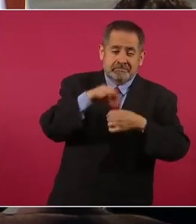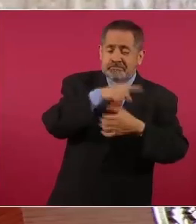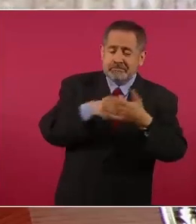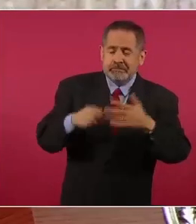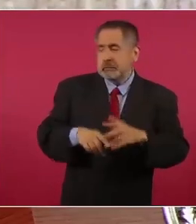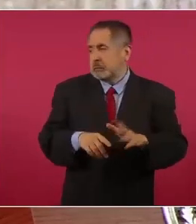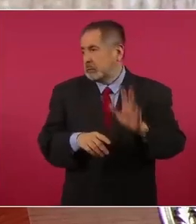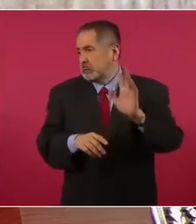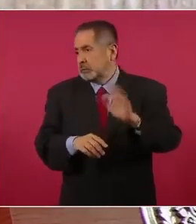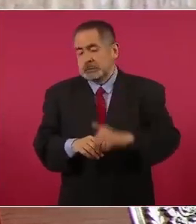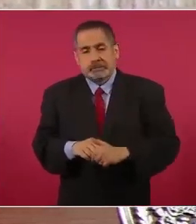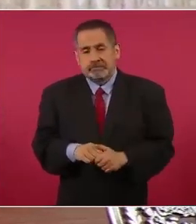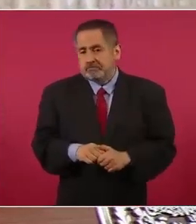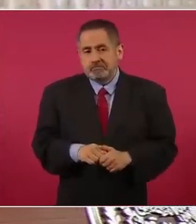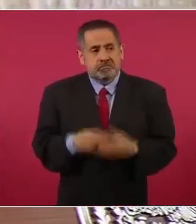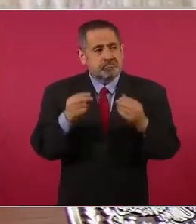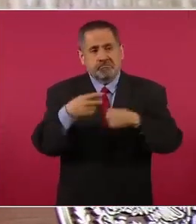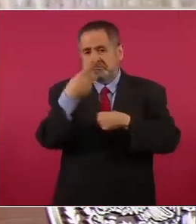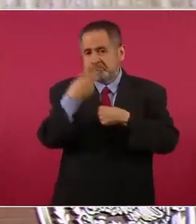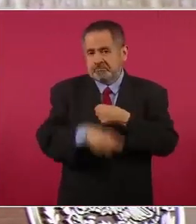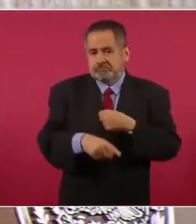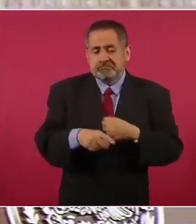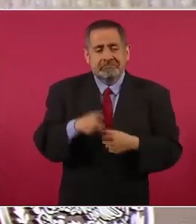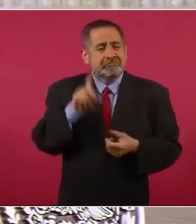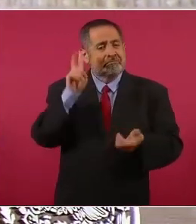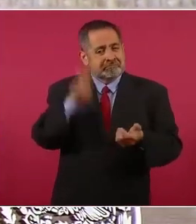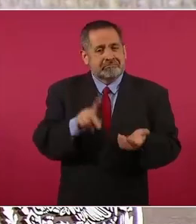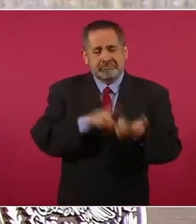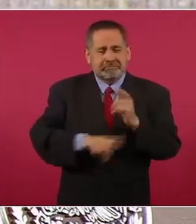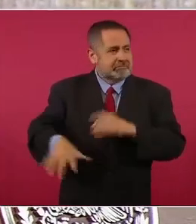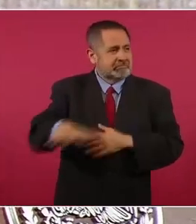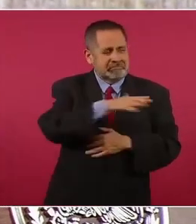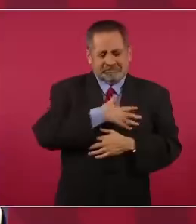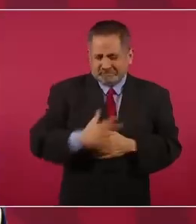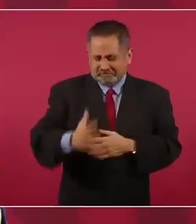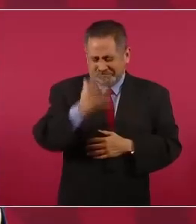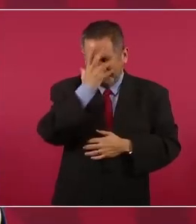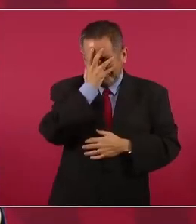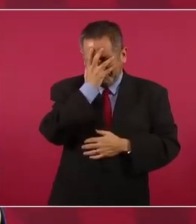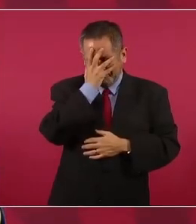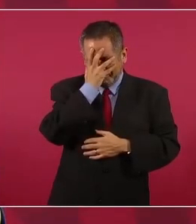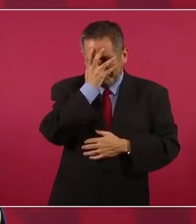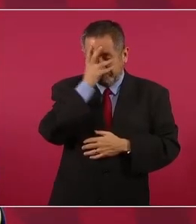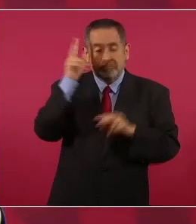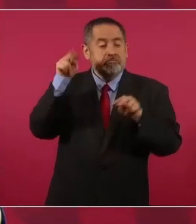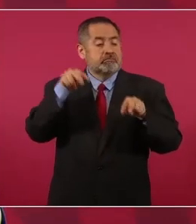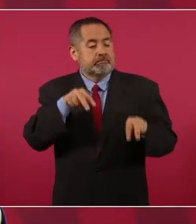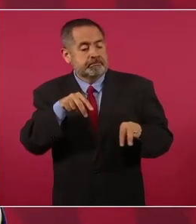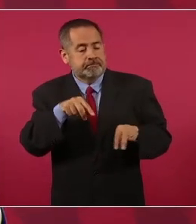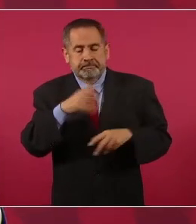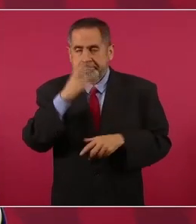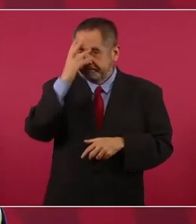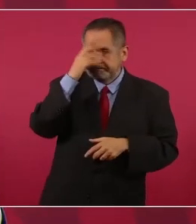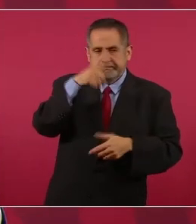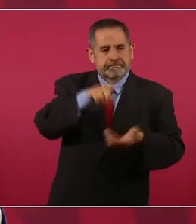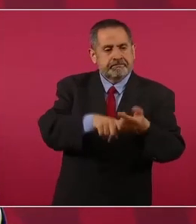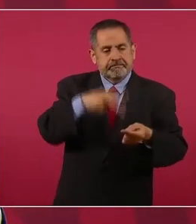además de daño, vergüenza para México.